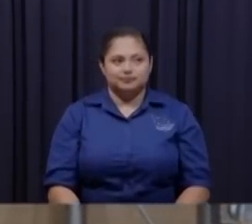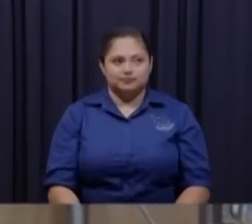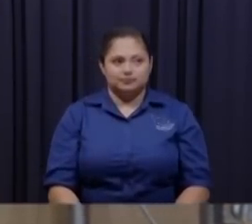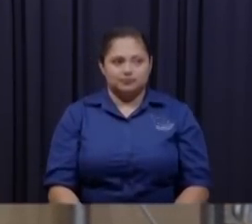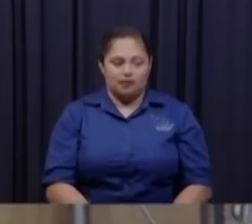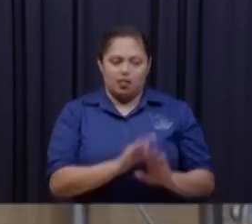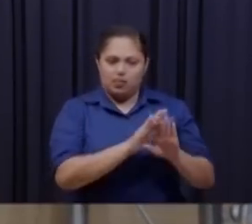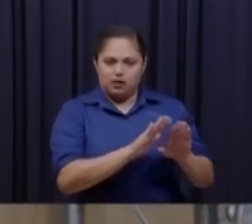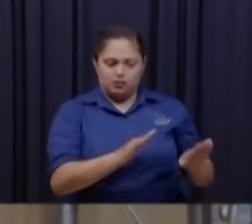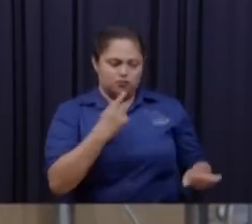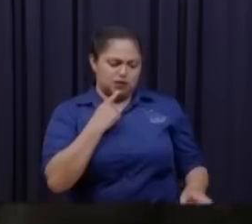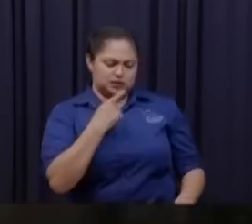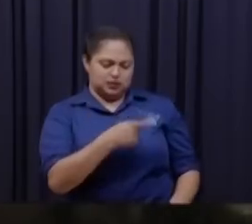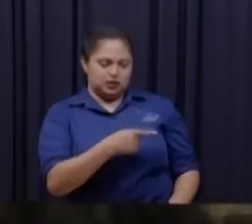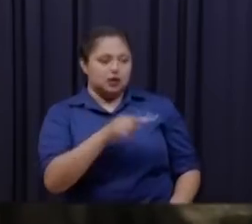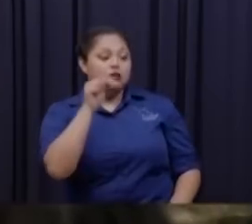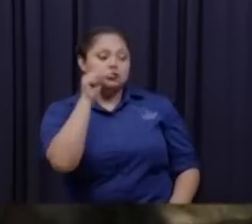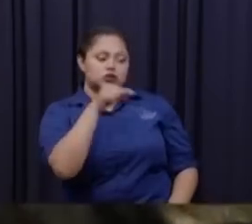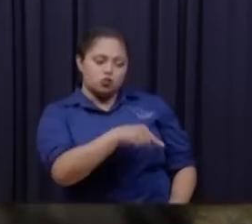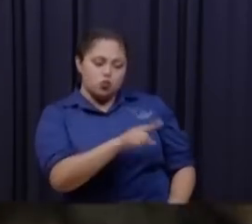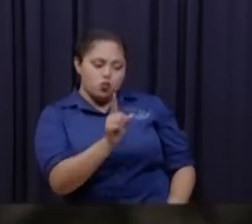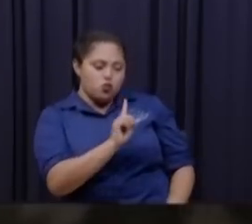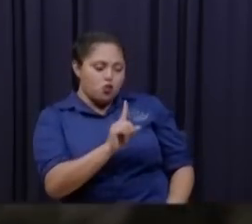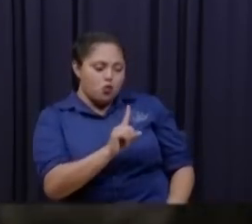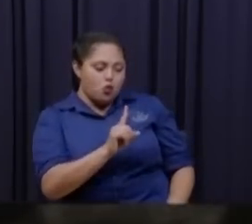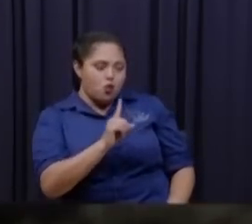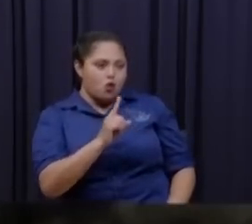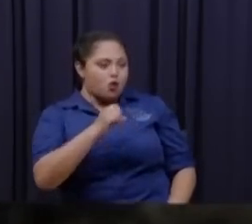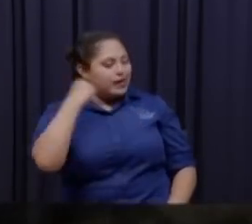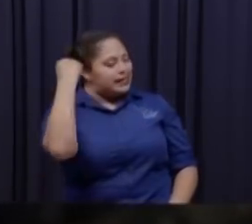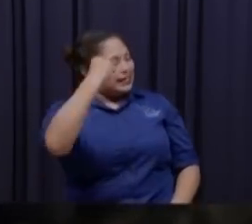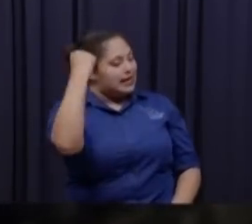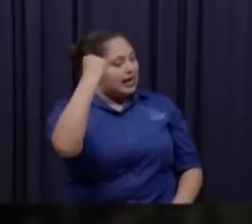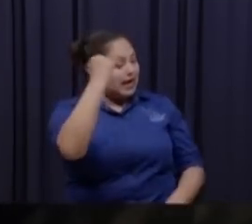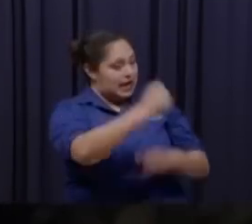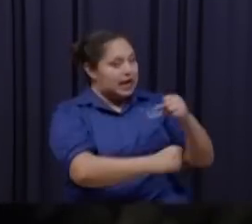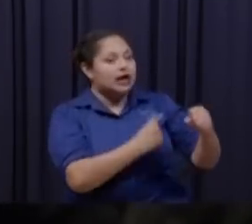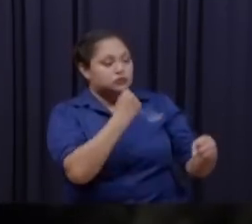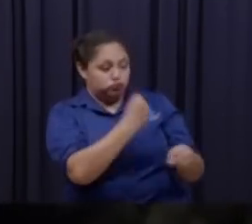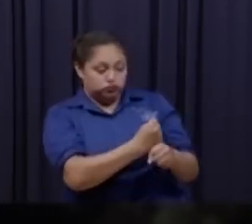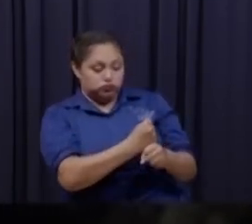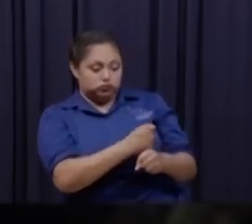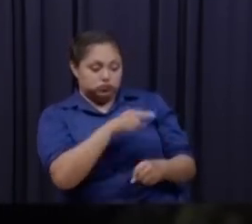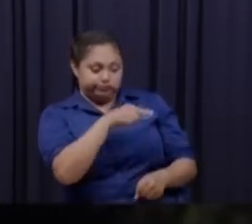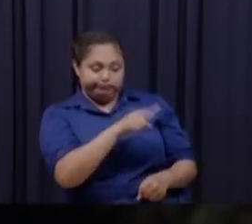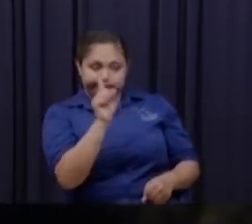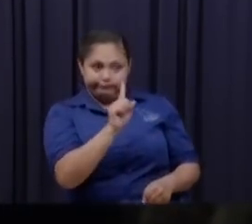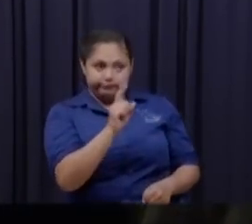si no ganas el año,